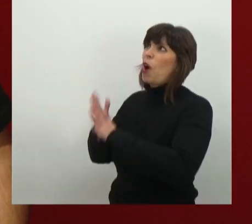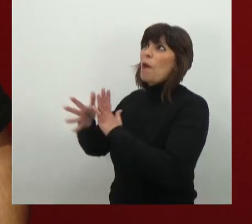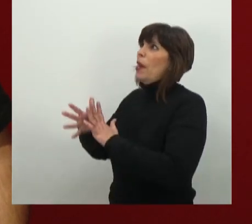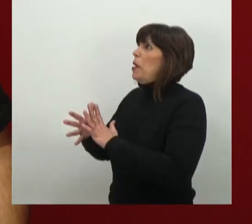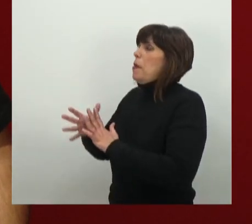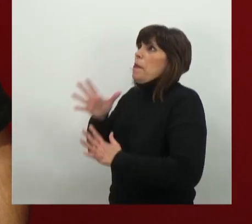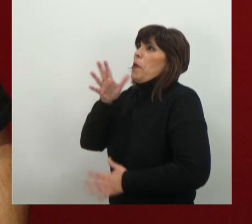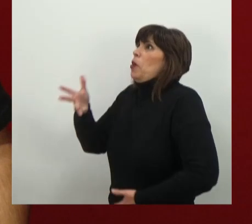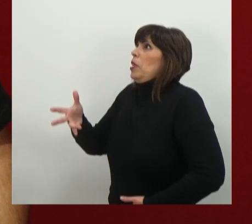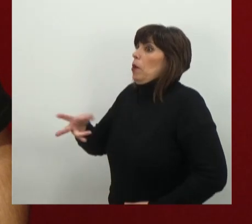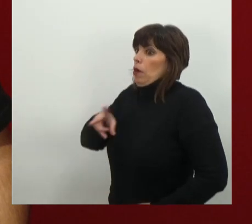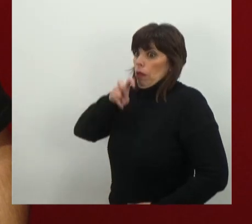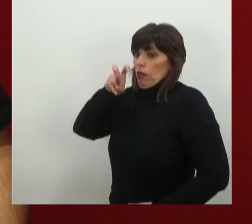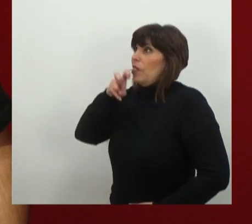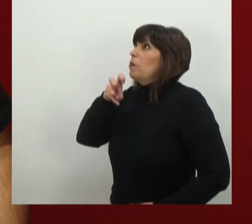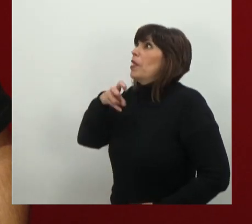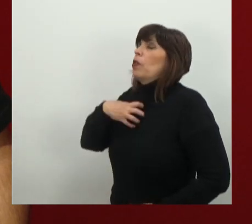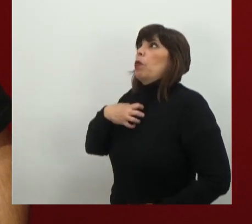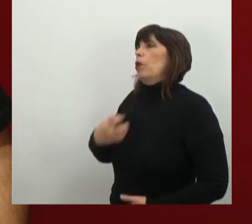respirar. Tremendo que sí.